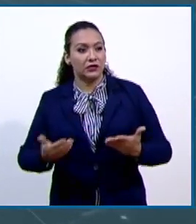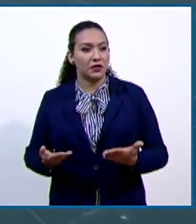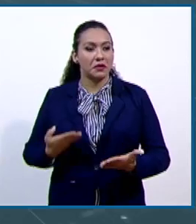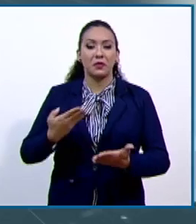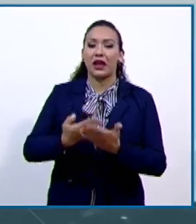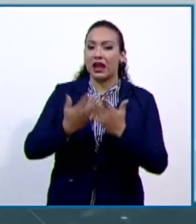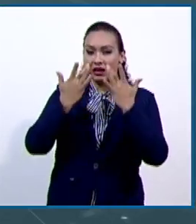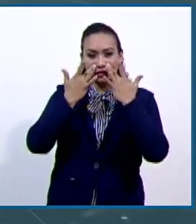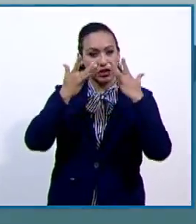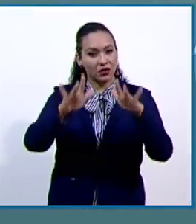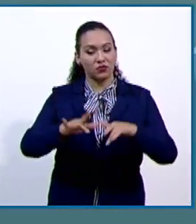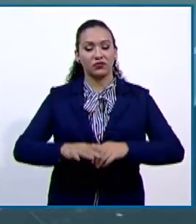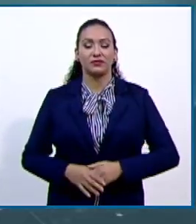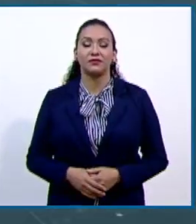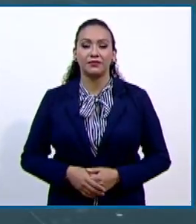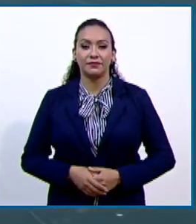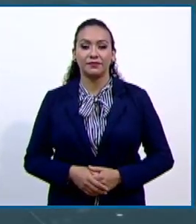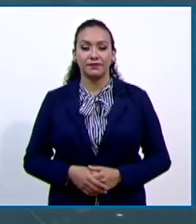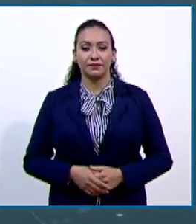su renuncia.